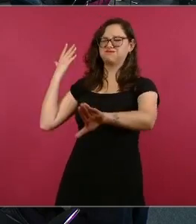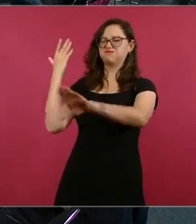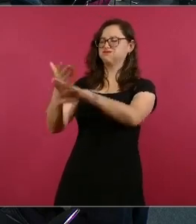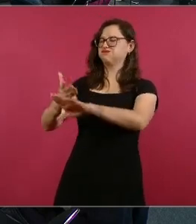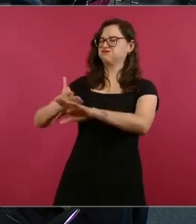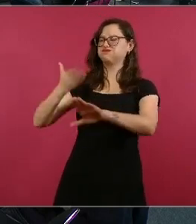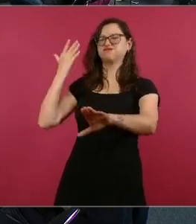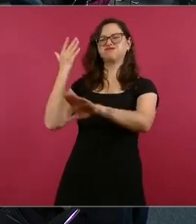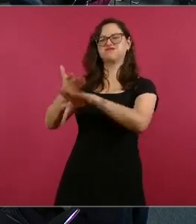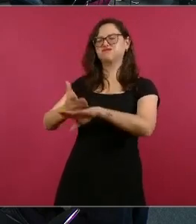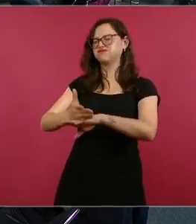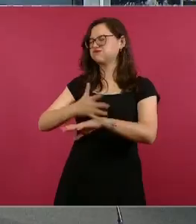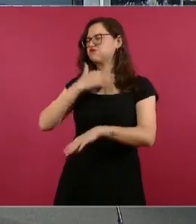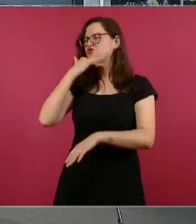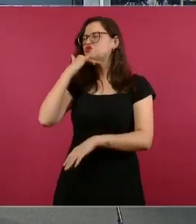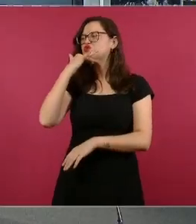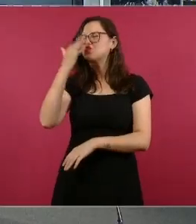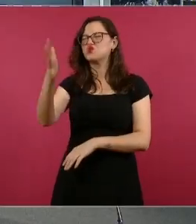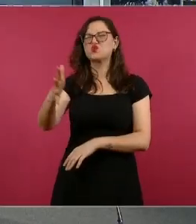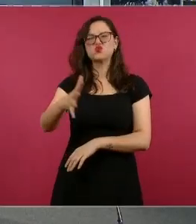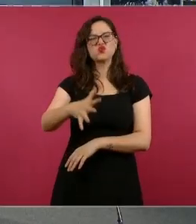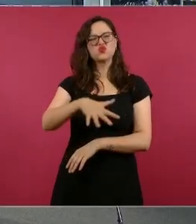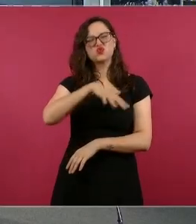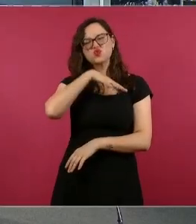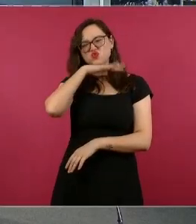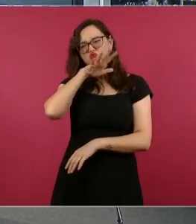toda una guerra sucia